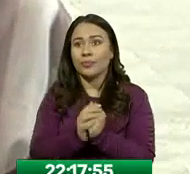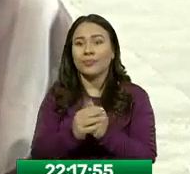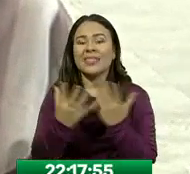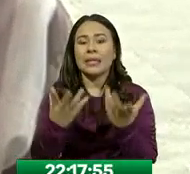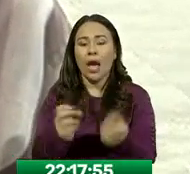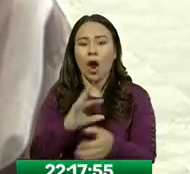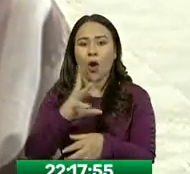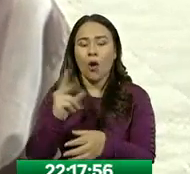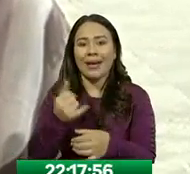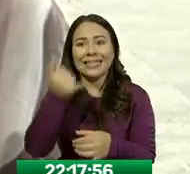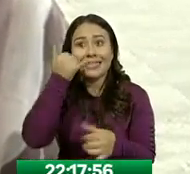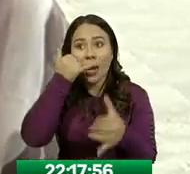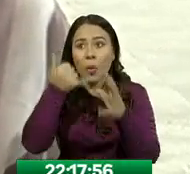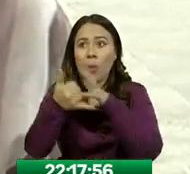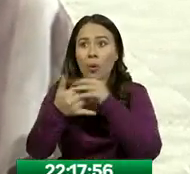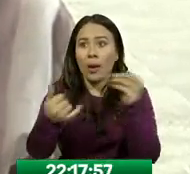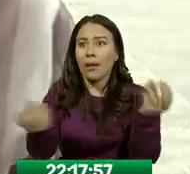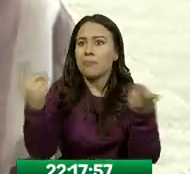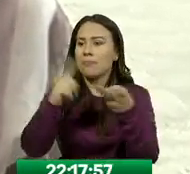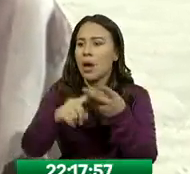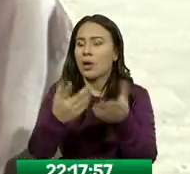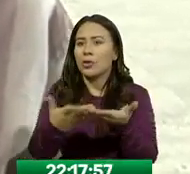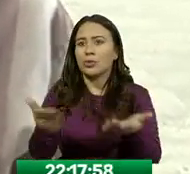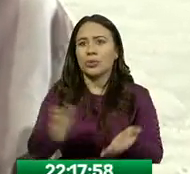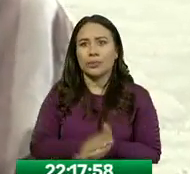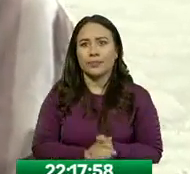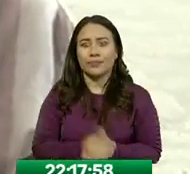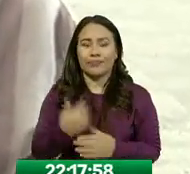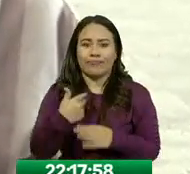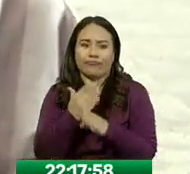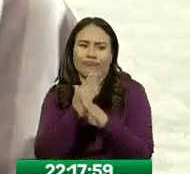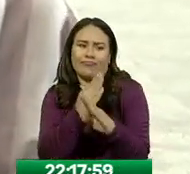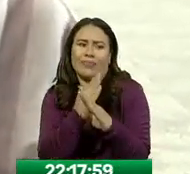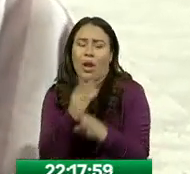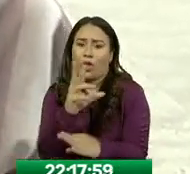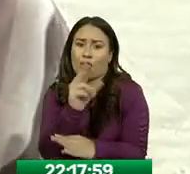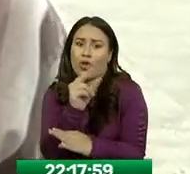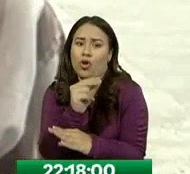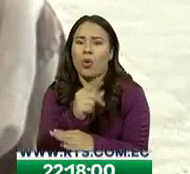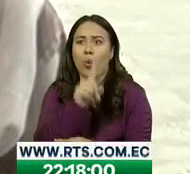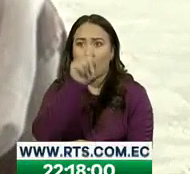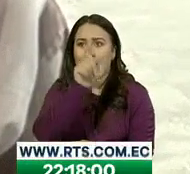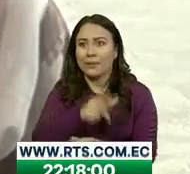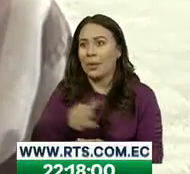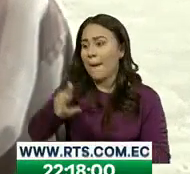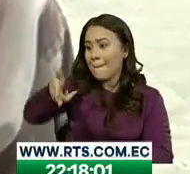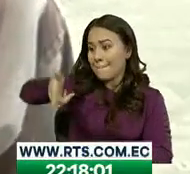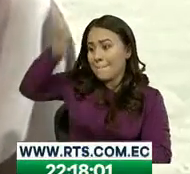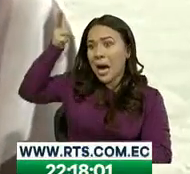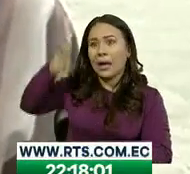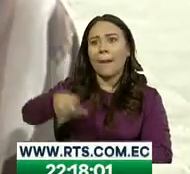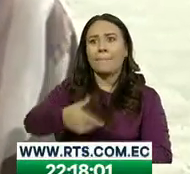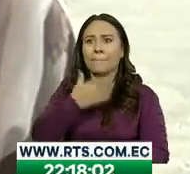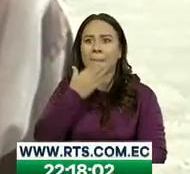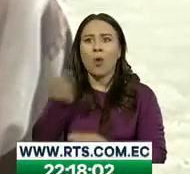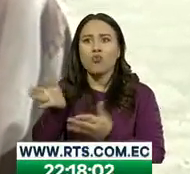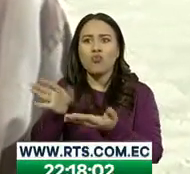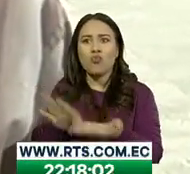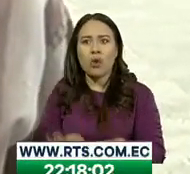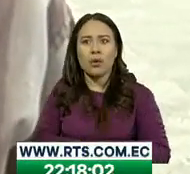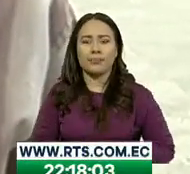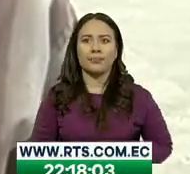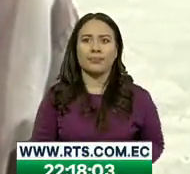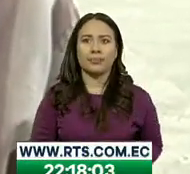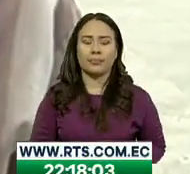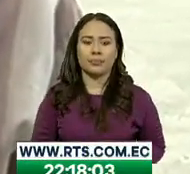quitarle los teléfonos y algo más. Opusieron resistencia y dos delincuentes, uno le incitó al otro, mátala, dispárala,